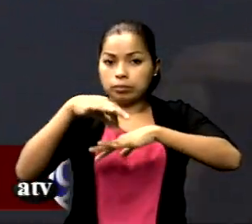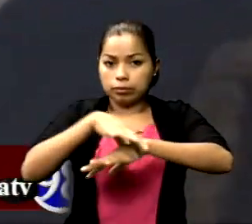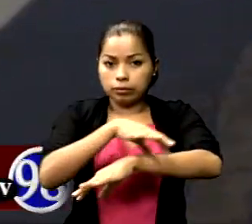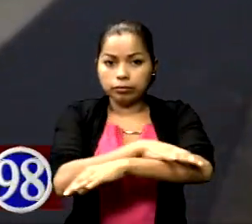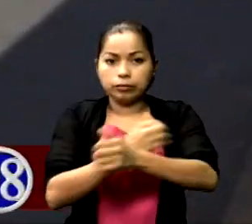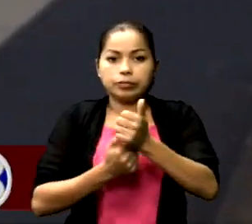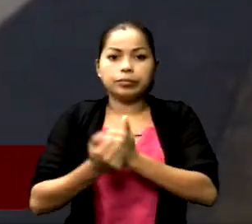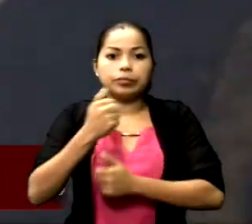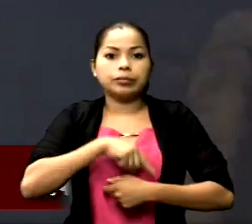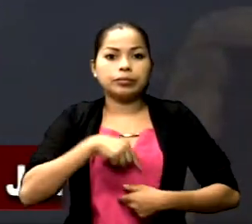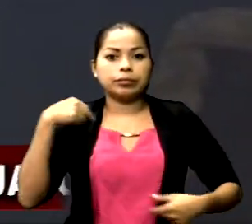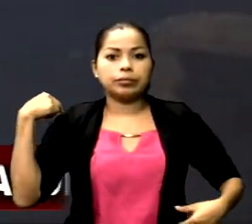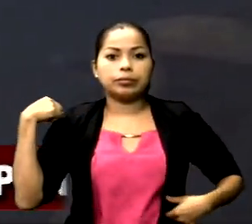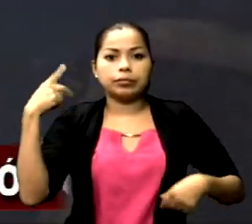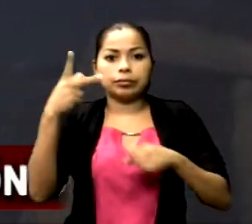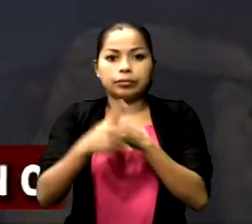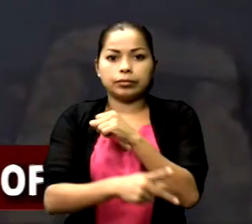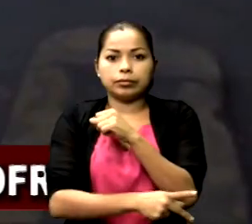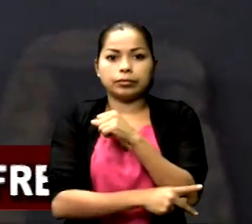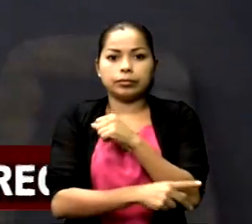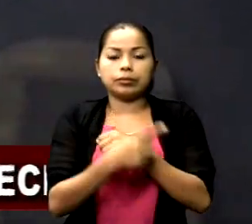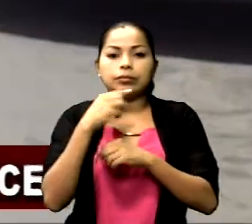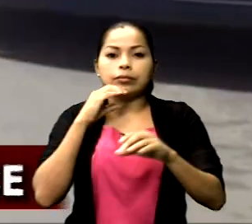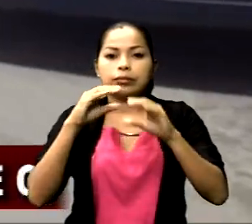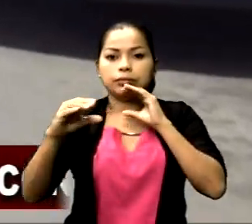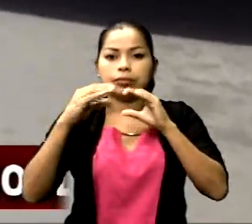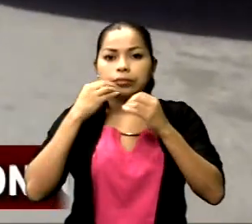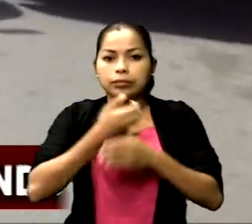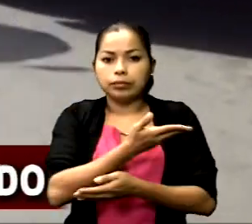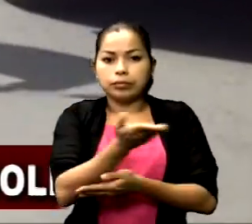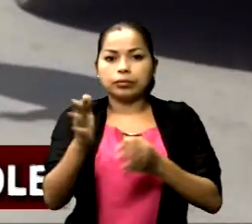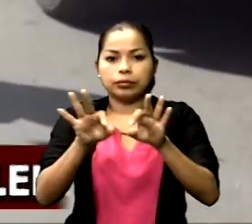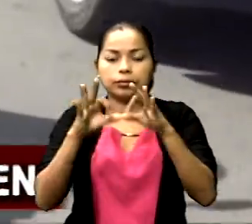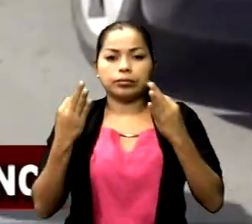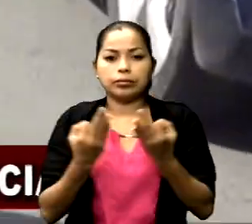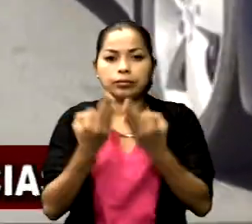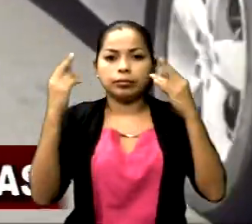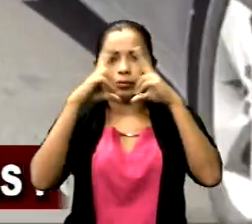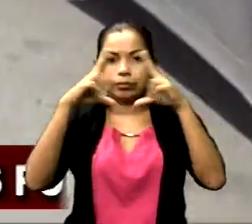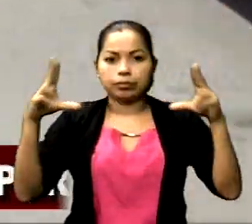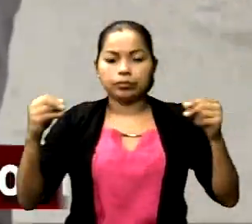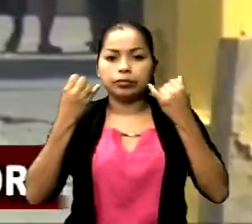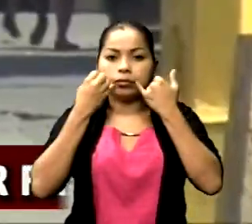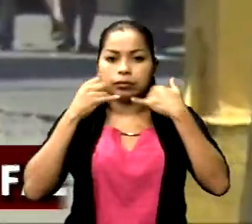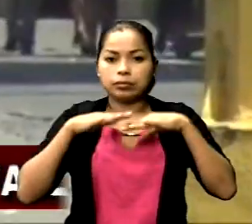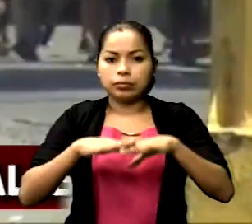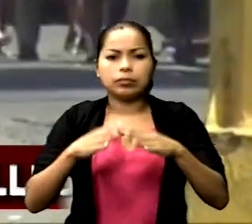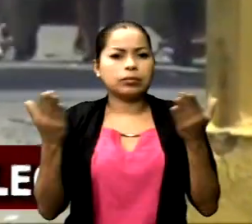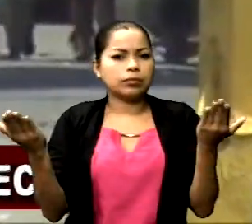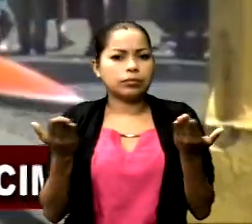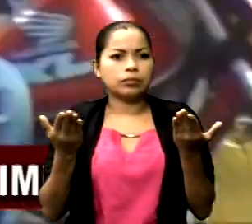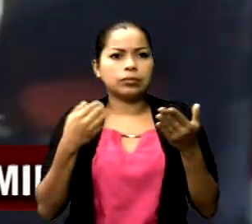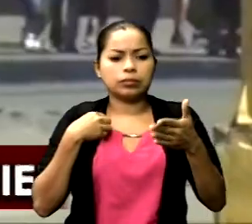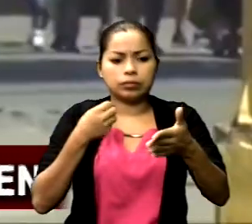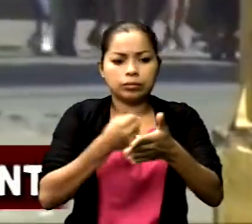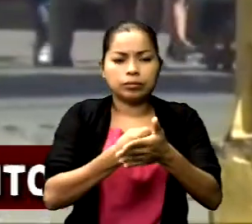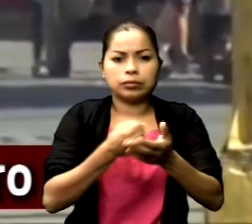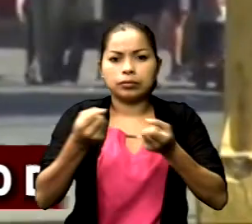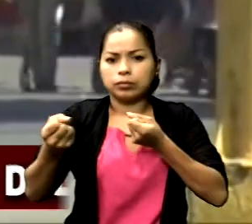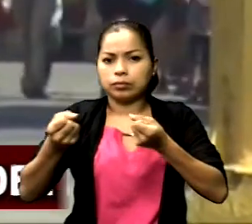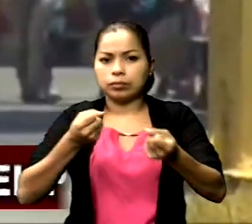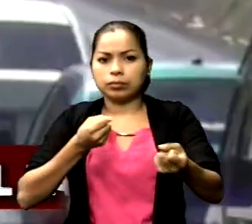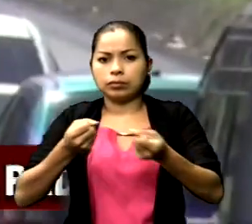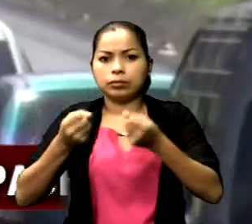Murillo, vicepresidenta de la República, en su comunicación con las familias nicaragüenses, informó que en relación a los accidentes de